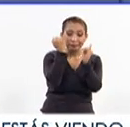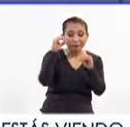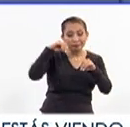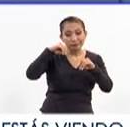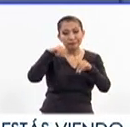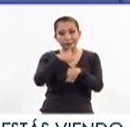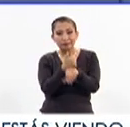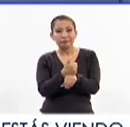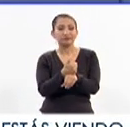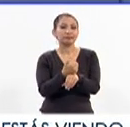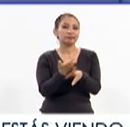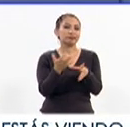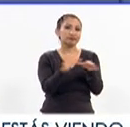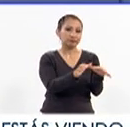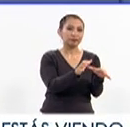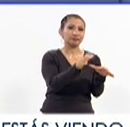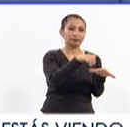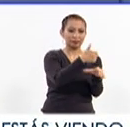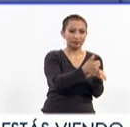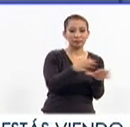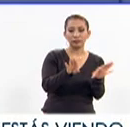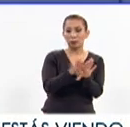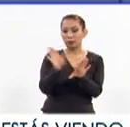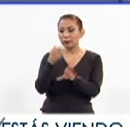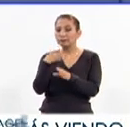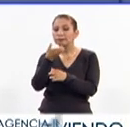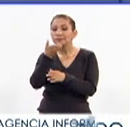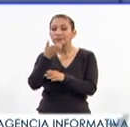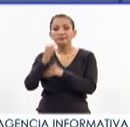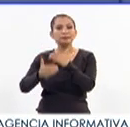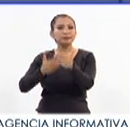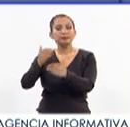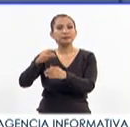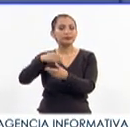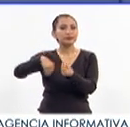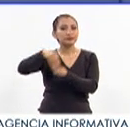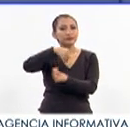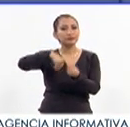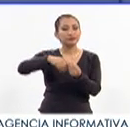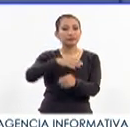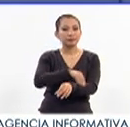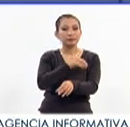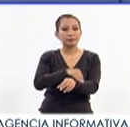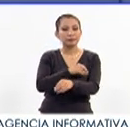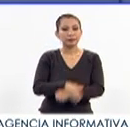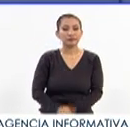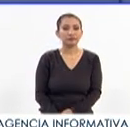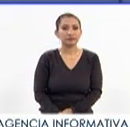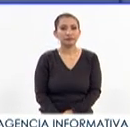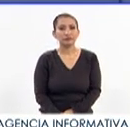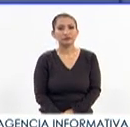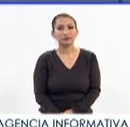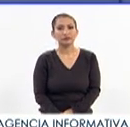creación tanto física como cultural de las energías renovables?